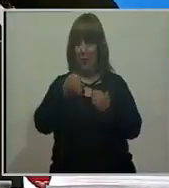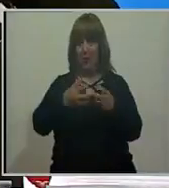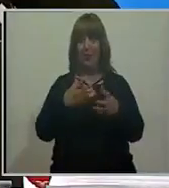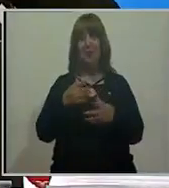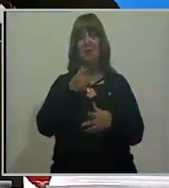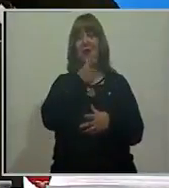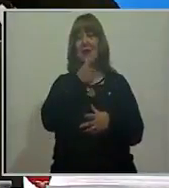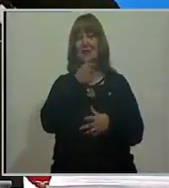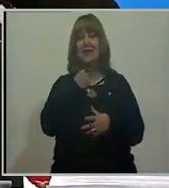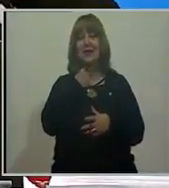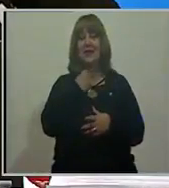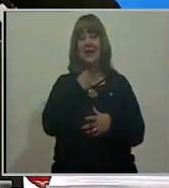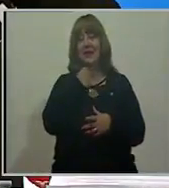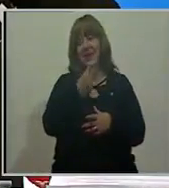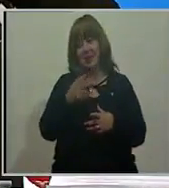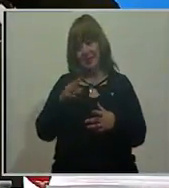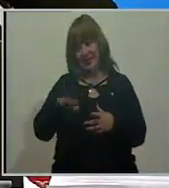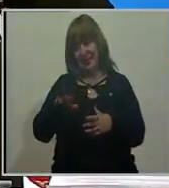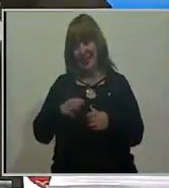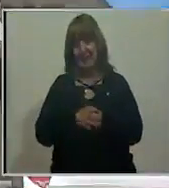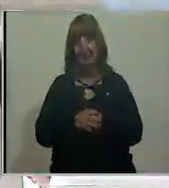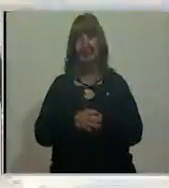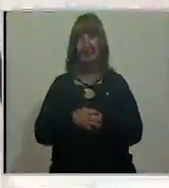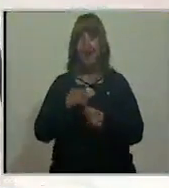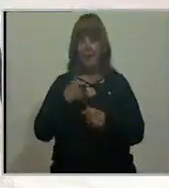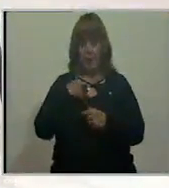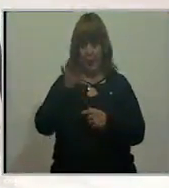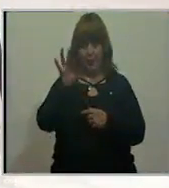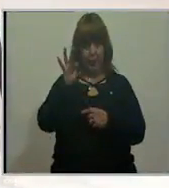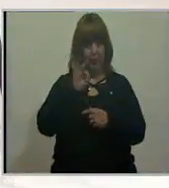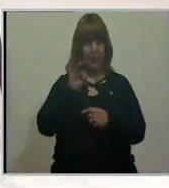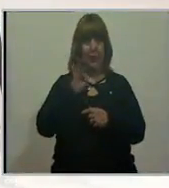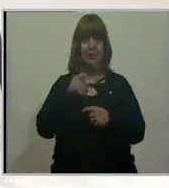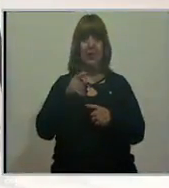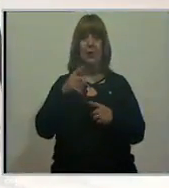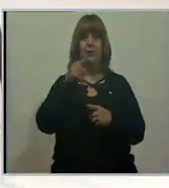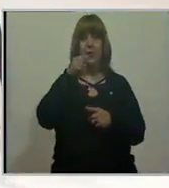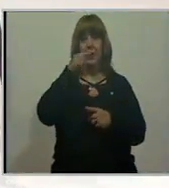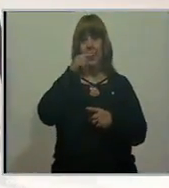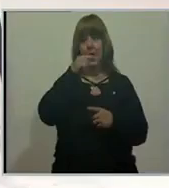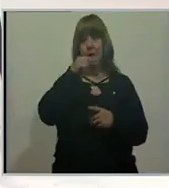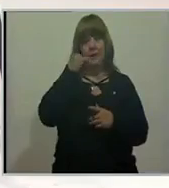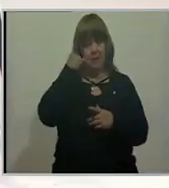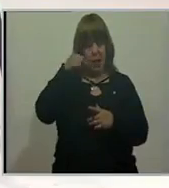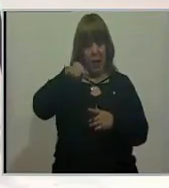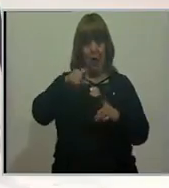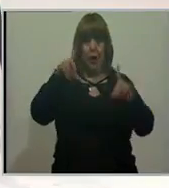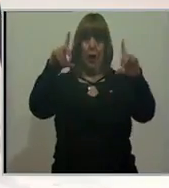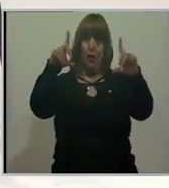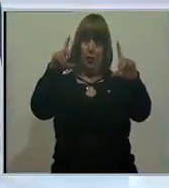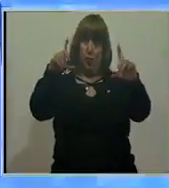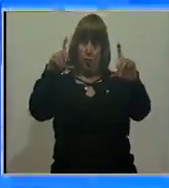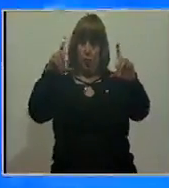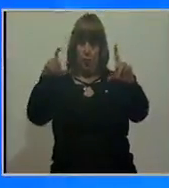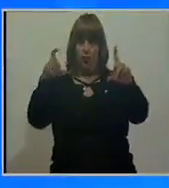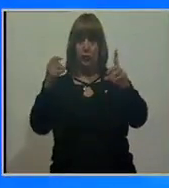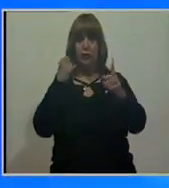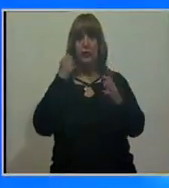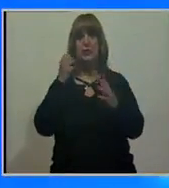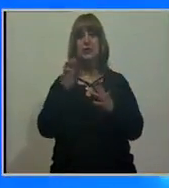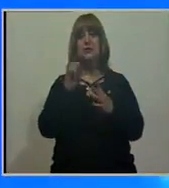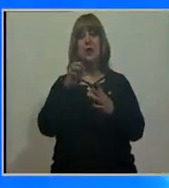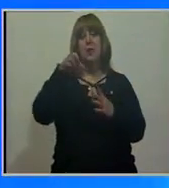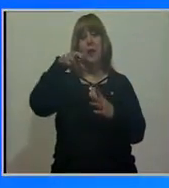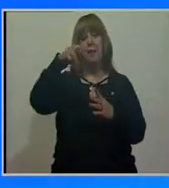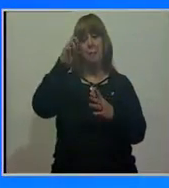De 2.5 la temperatura actual. Vamos a hacer una invitación, una muestra fotográfica que dicen es hermosa, Rodi. Nos llaman prensa, se llama